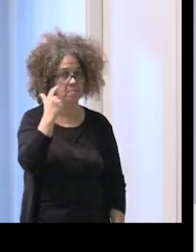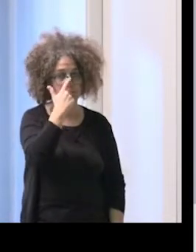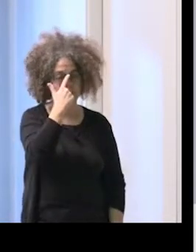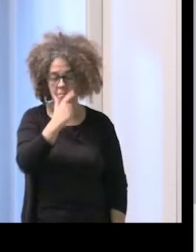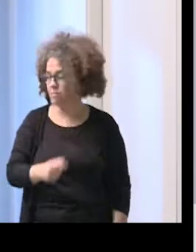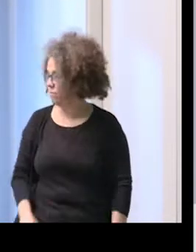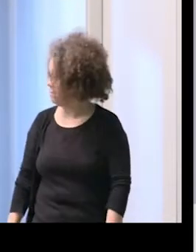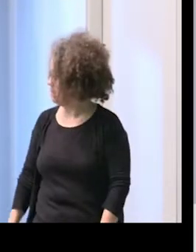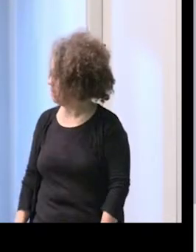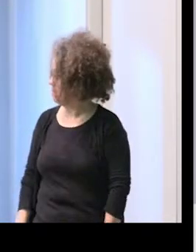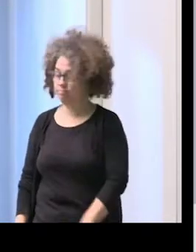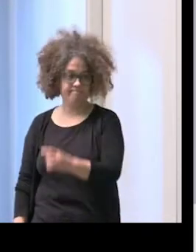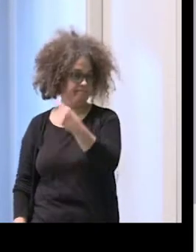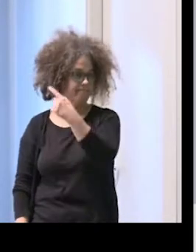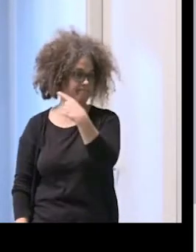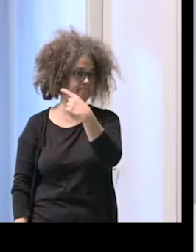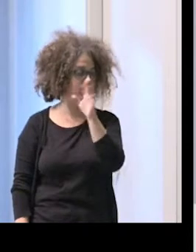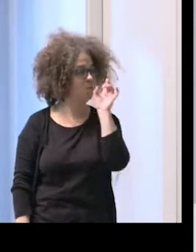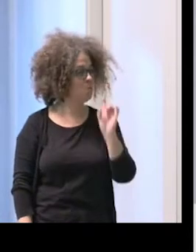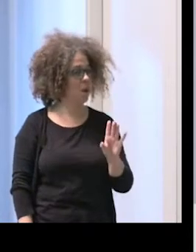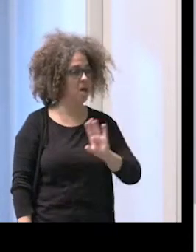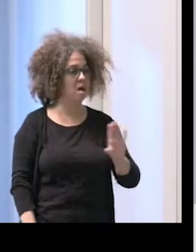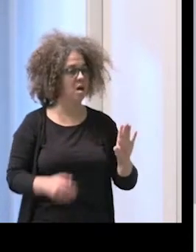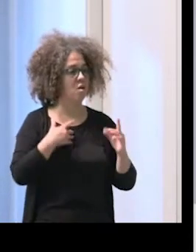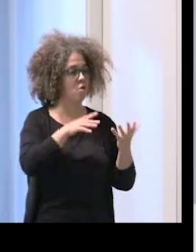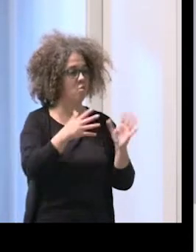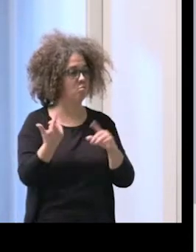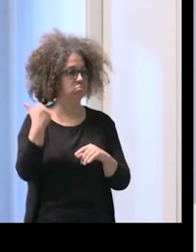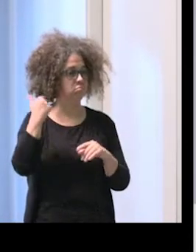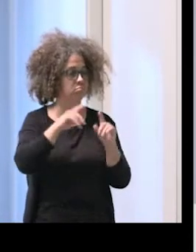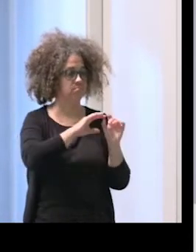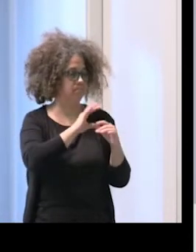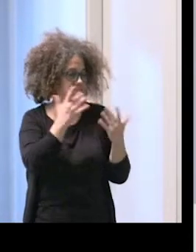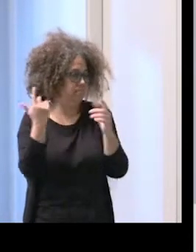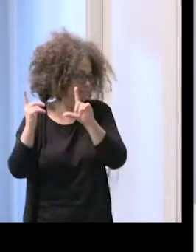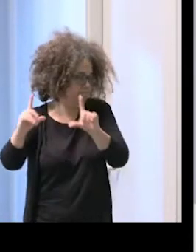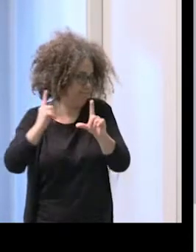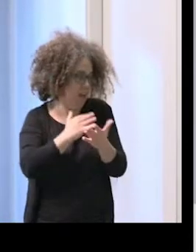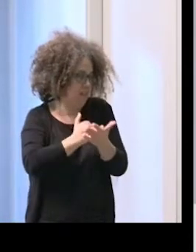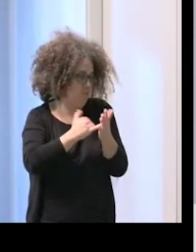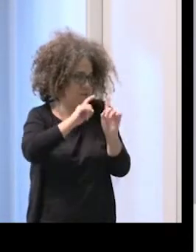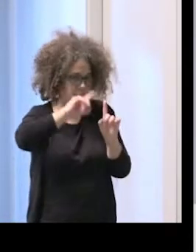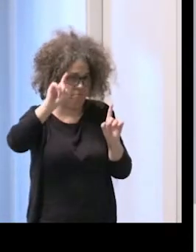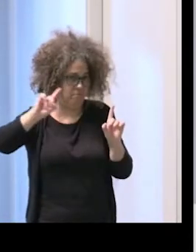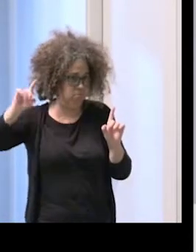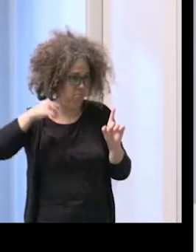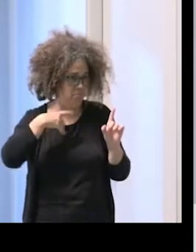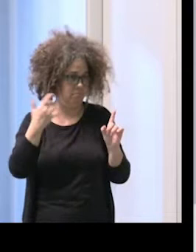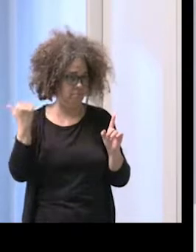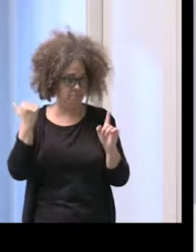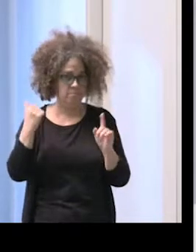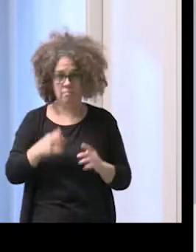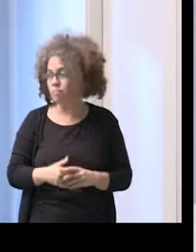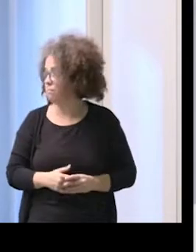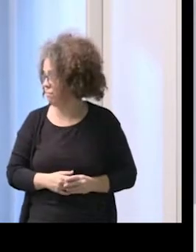mostrando aquí. Este es el rango de células trasplantadas y estos son los controles. Y de nuevo el shift de los umbrales